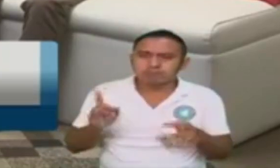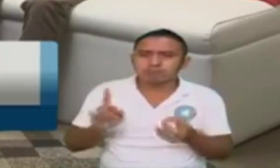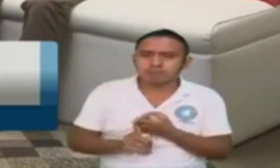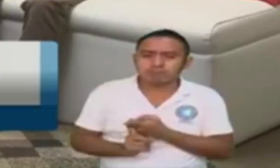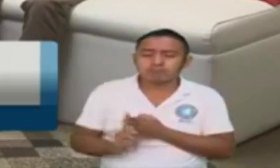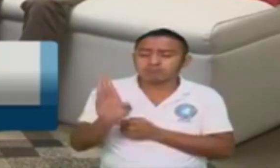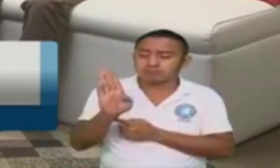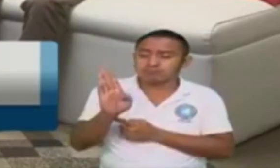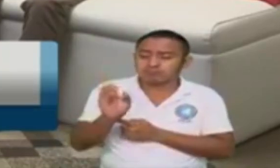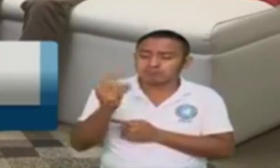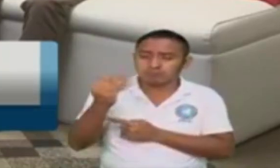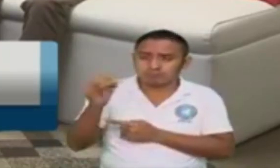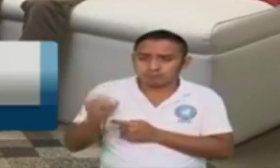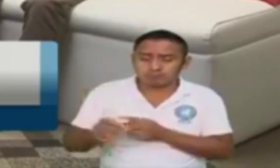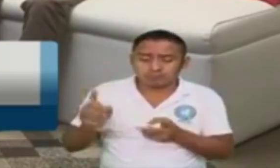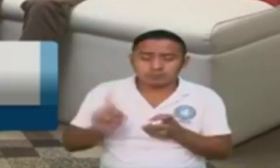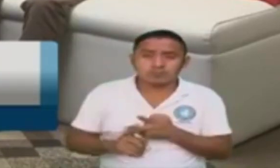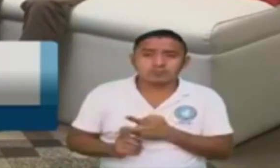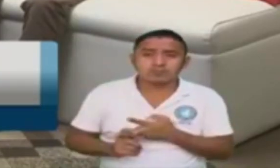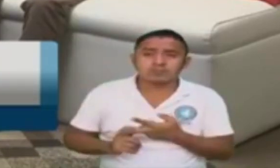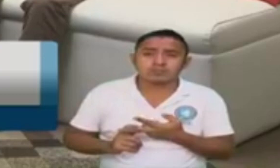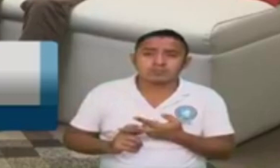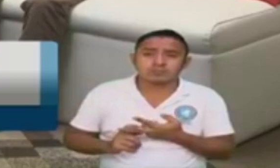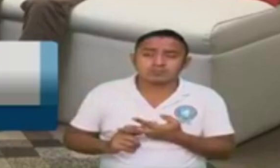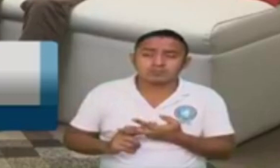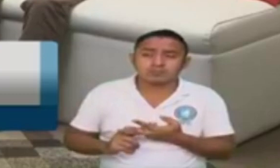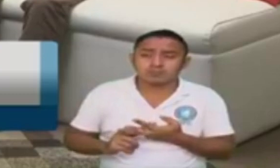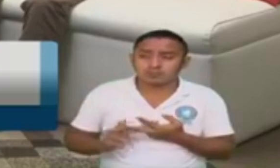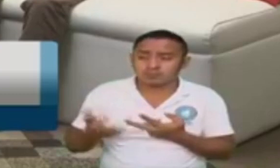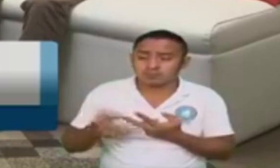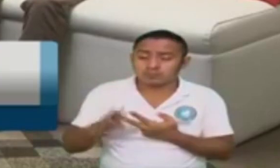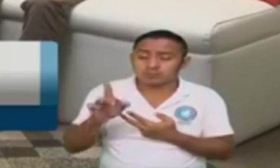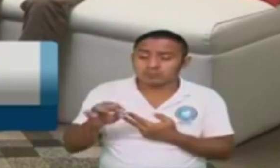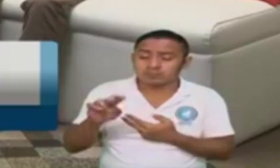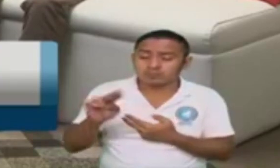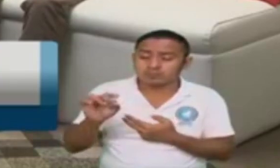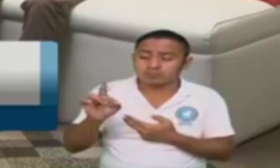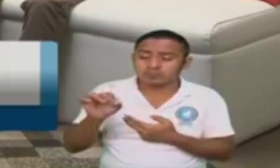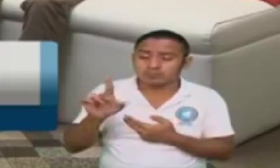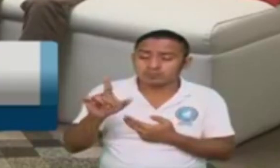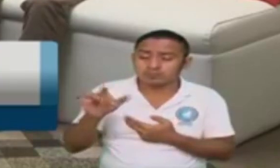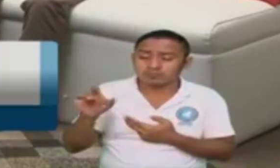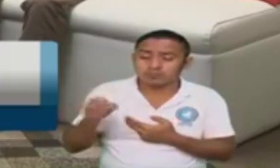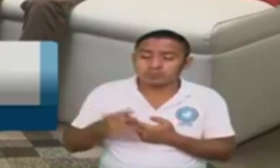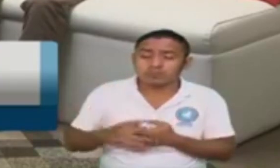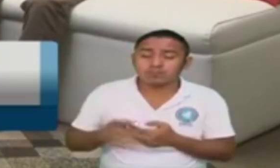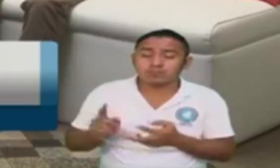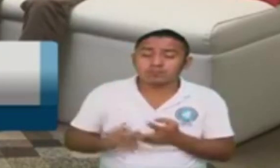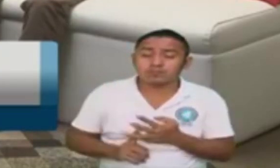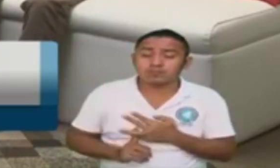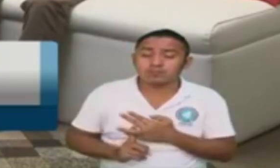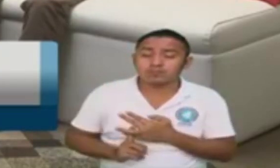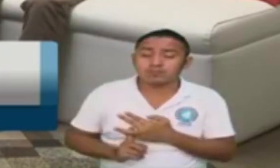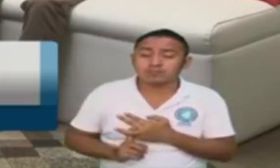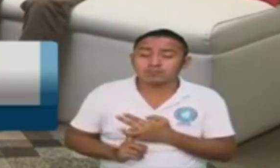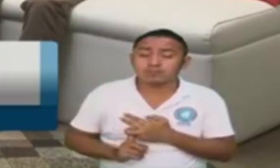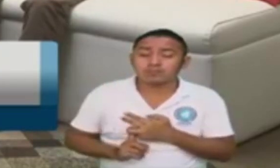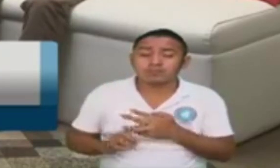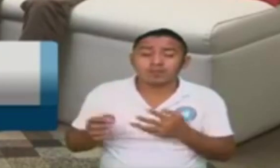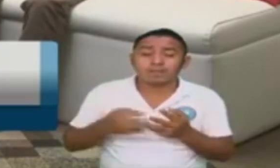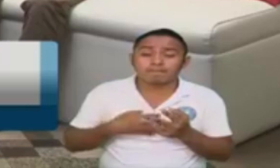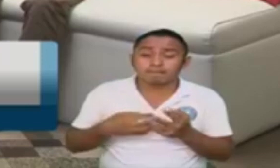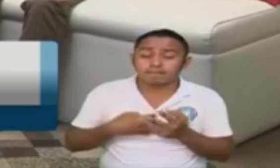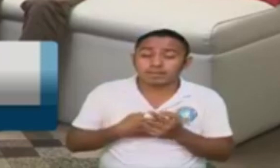del bocio, hablamos del nódulo, me habló un poquito del hipertiroidismo y